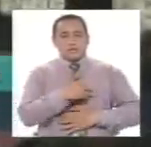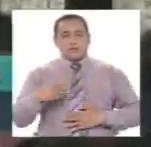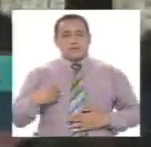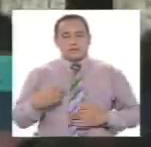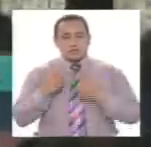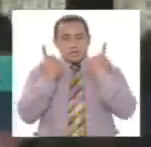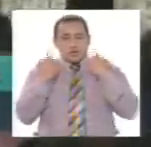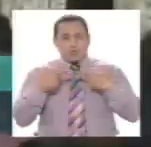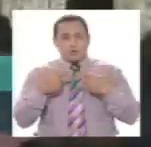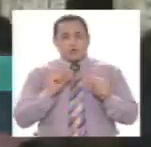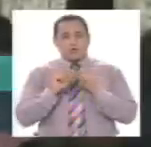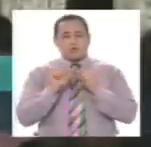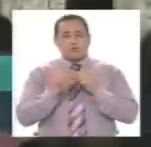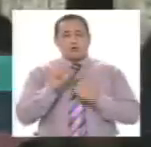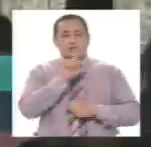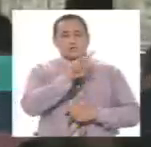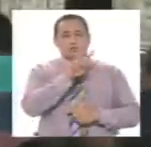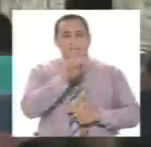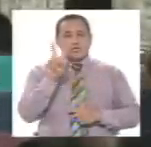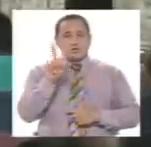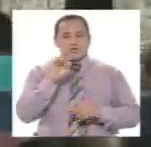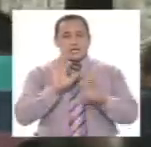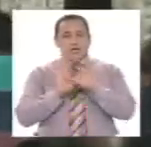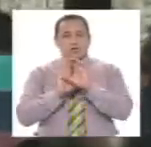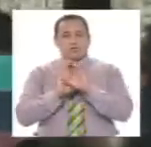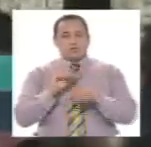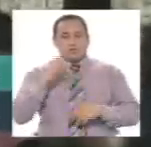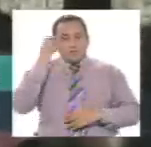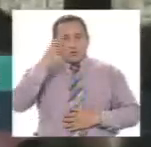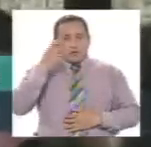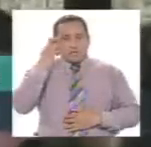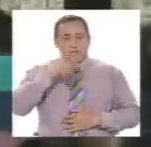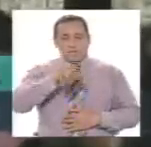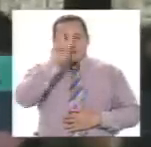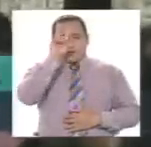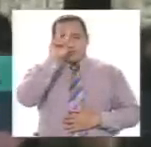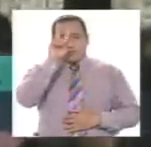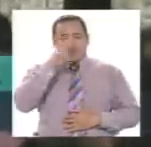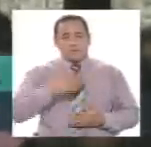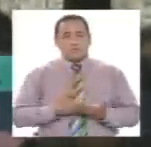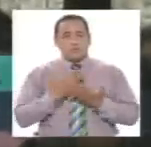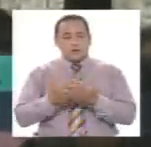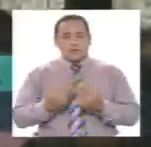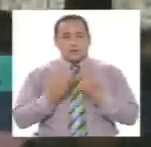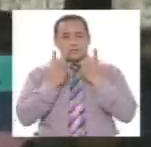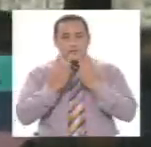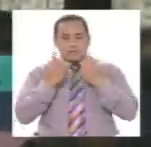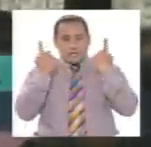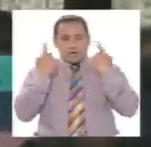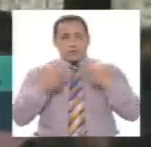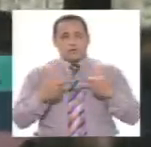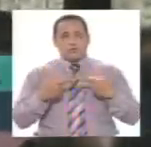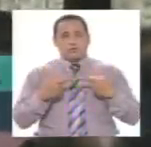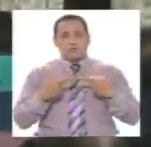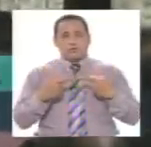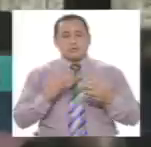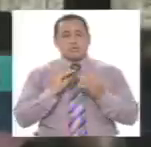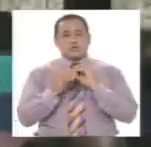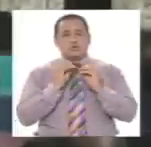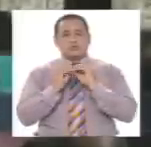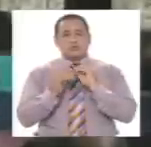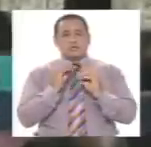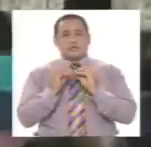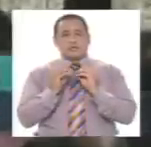de conformidad con el artículo 122 de la Constitución Política del Perú, y estando a lo acordado, se